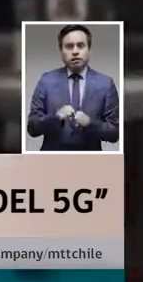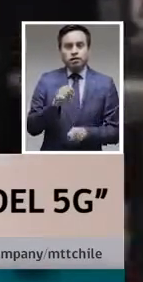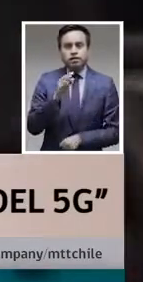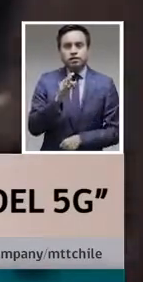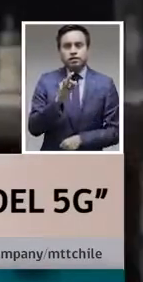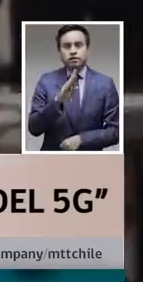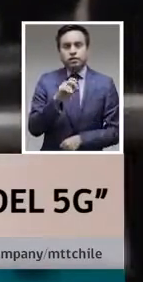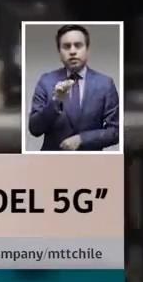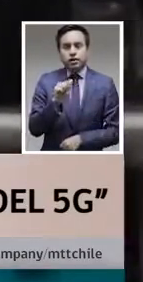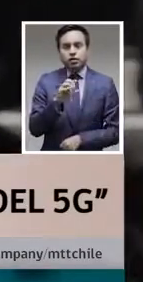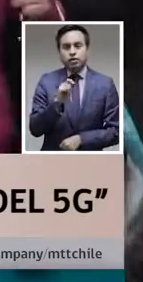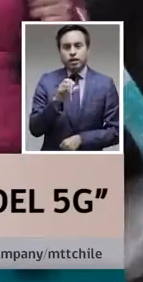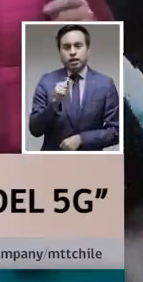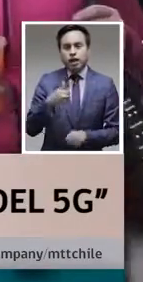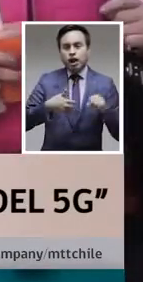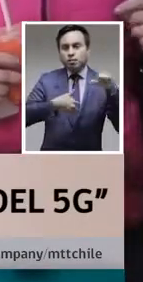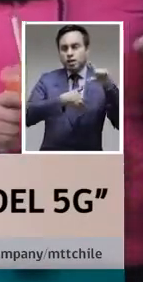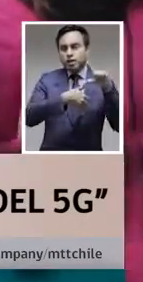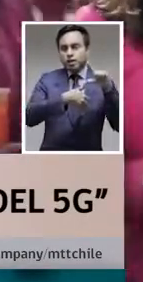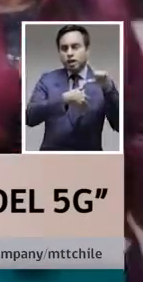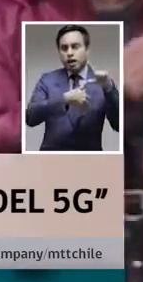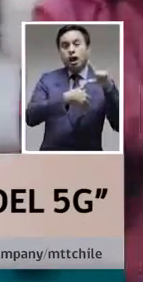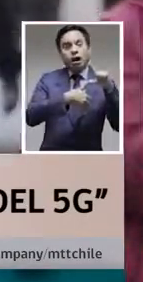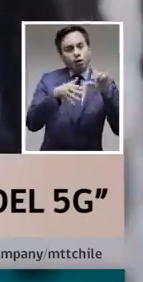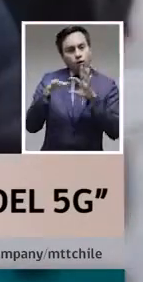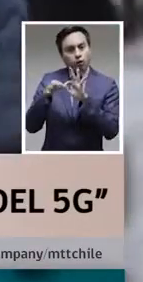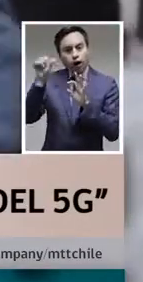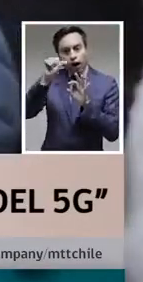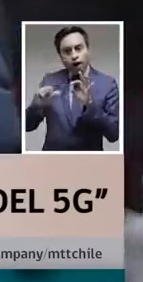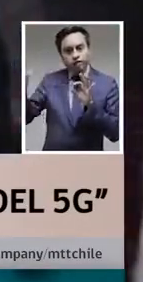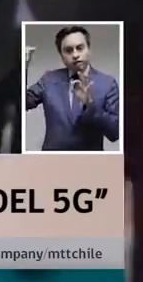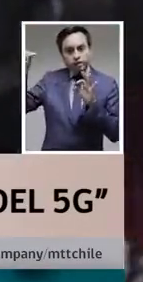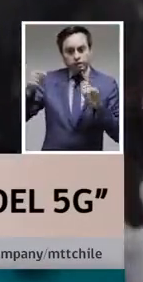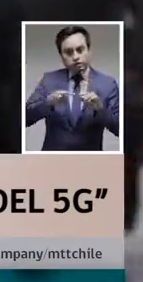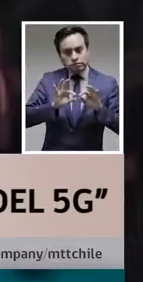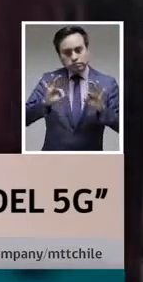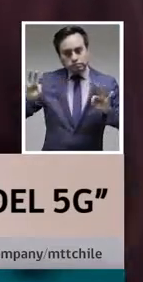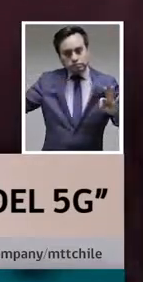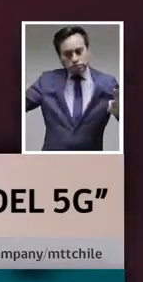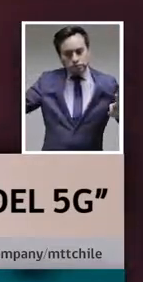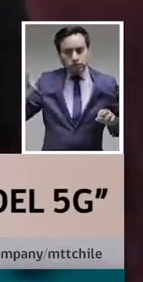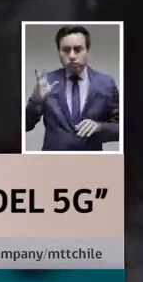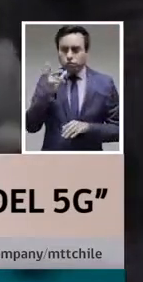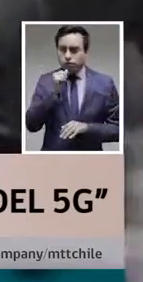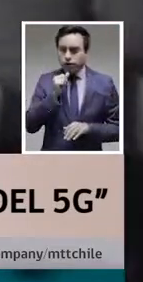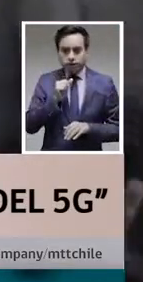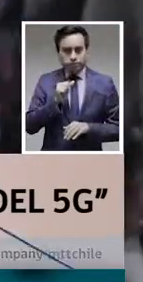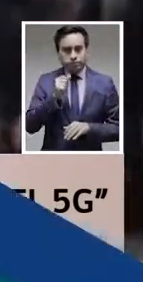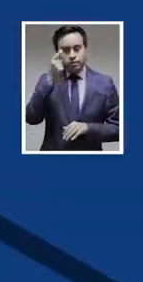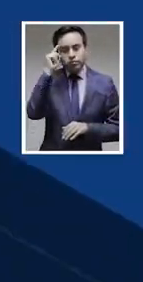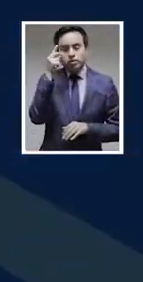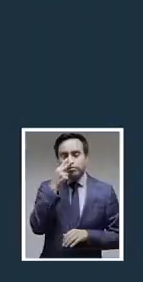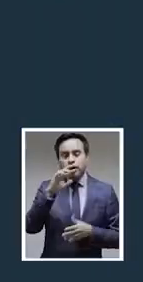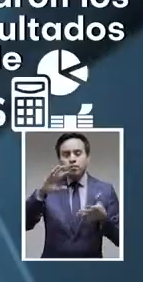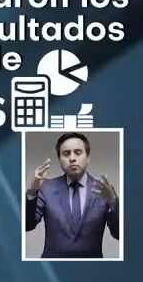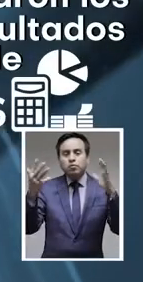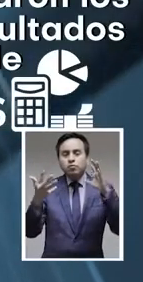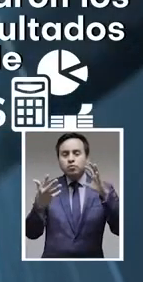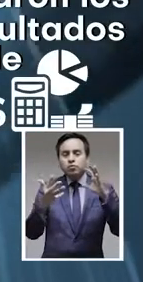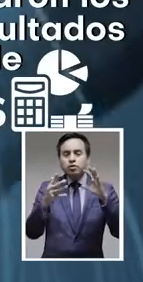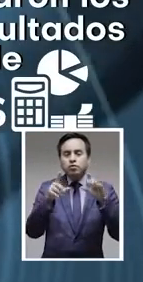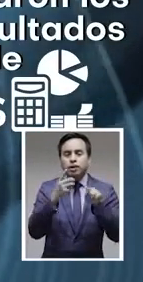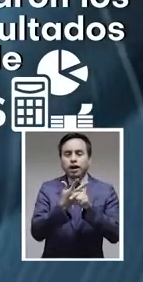óptica entre América Latina y Asia. Esa conexión no existe. Cuando uno mira los mapas del mundo y